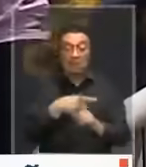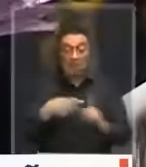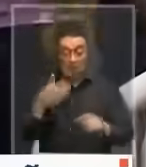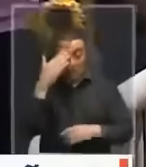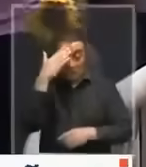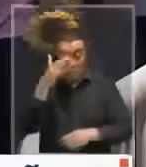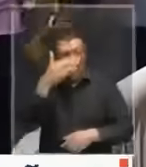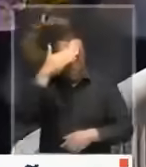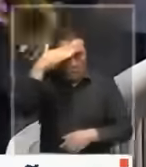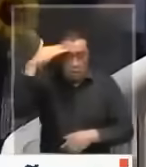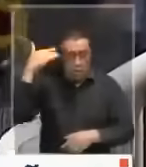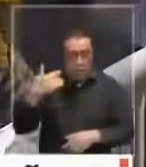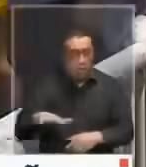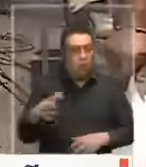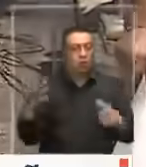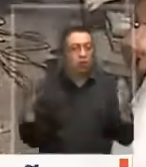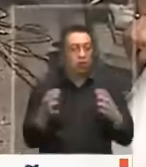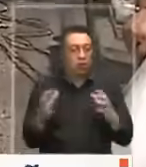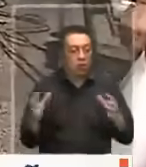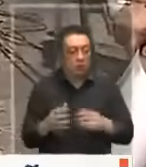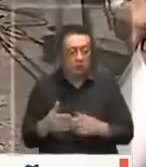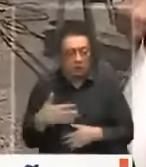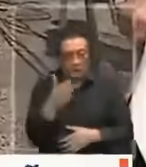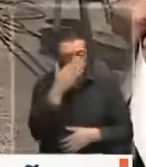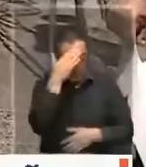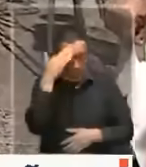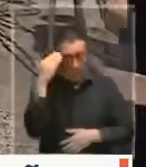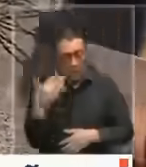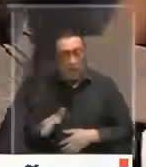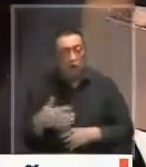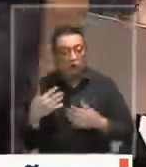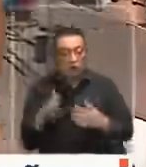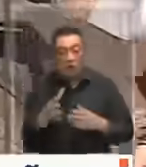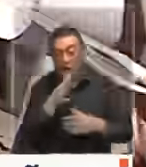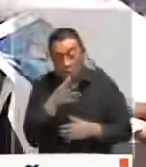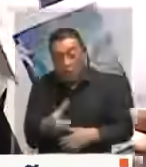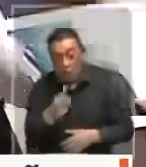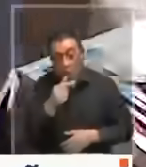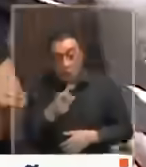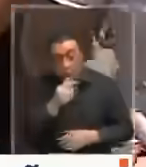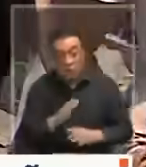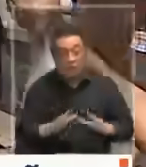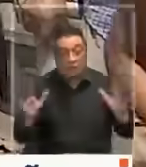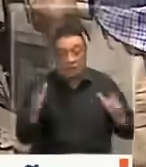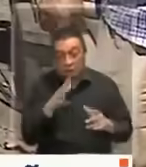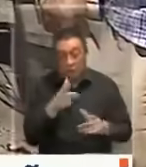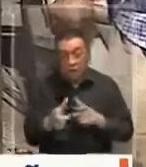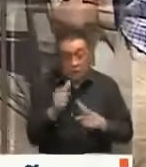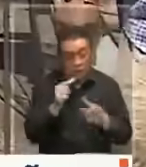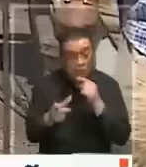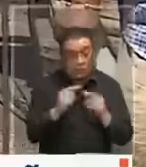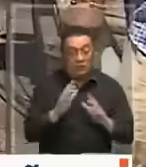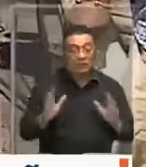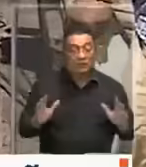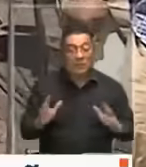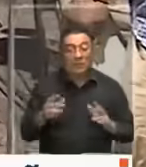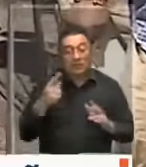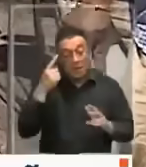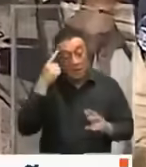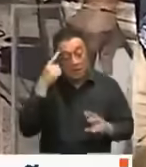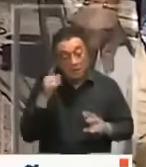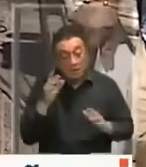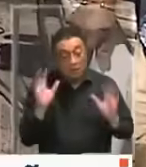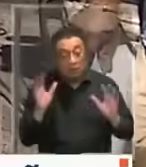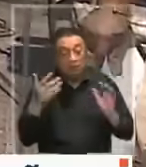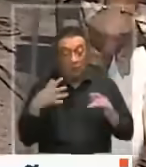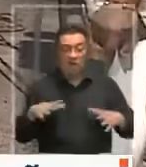el calor ya se hacía notar. El calor con la agüita nomás, con la pura agüita. Pero